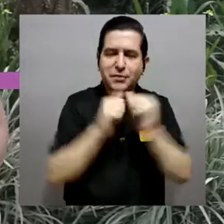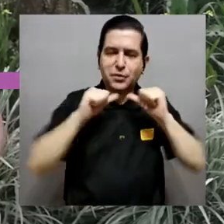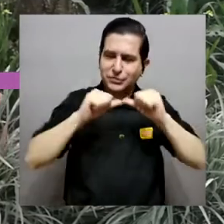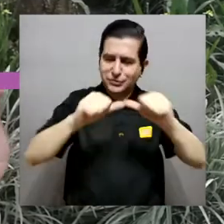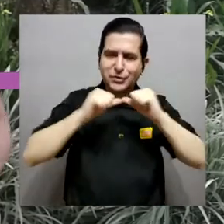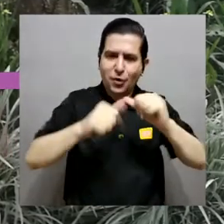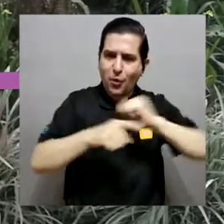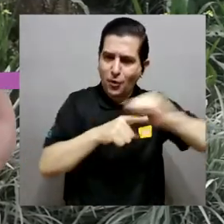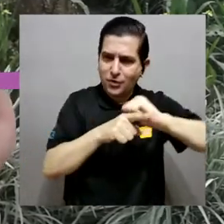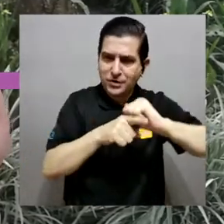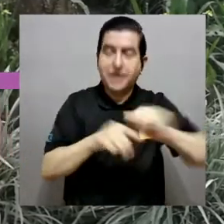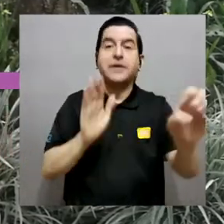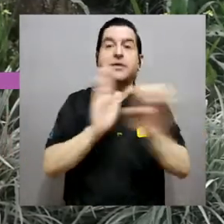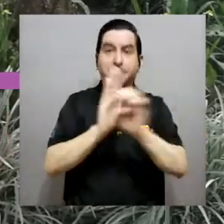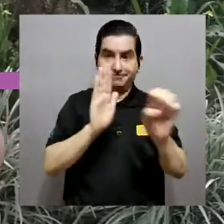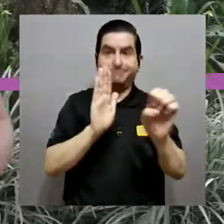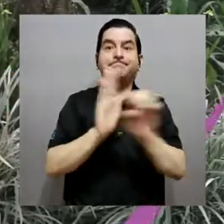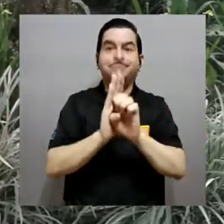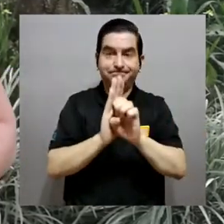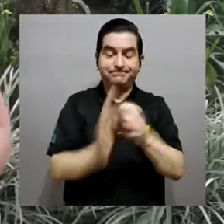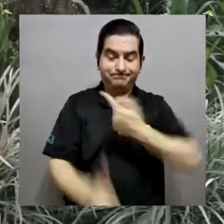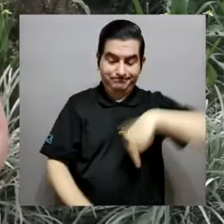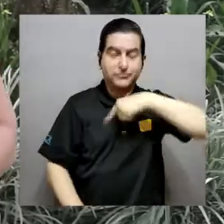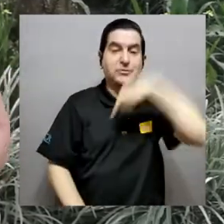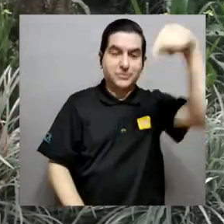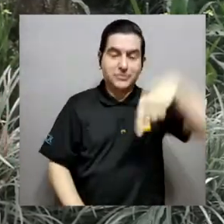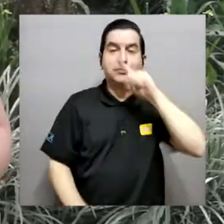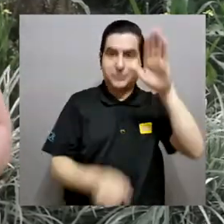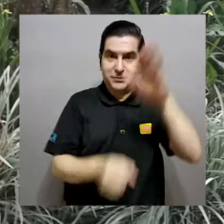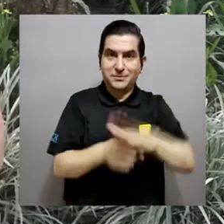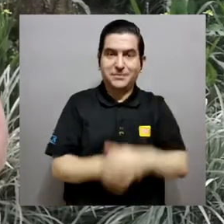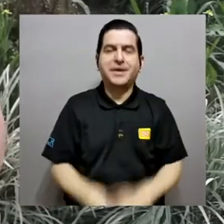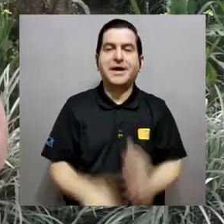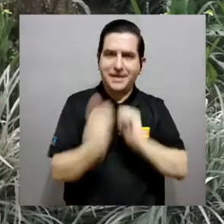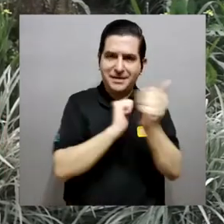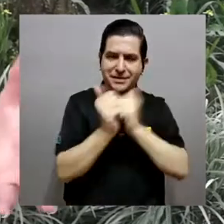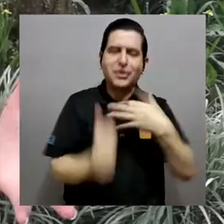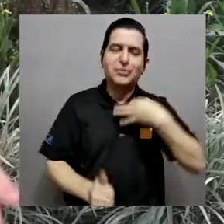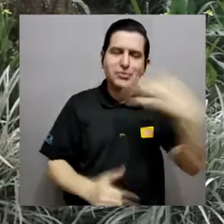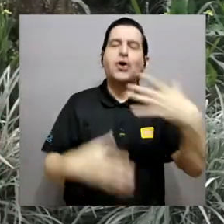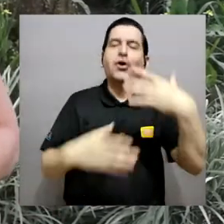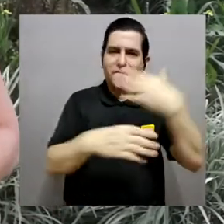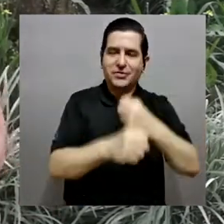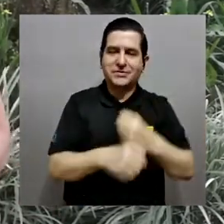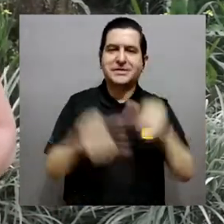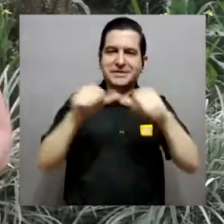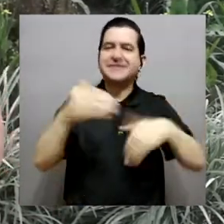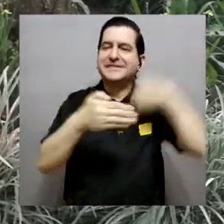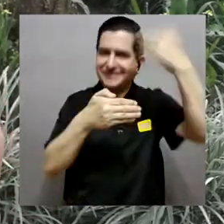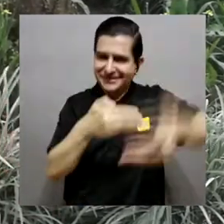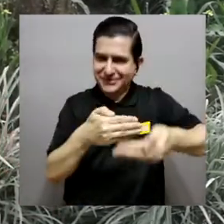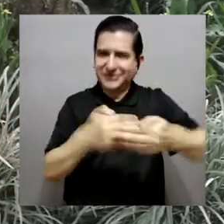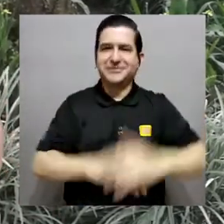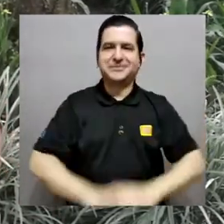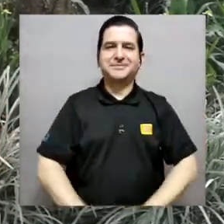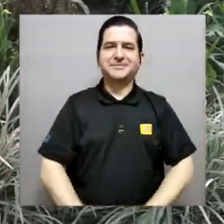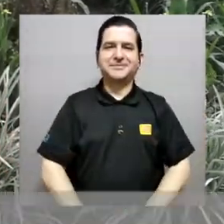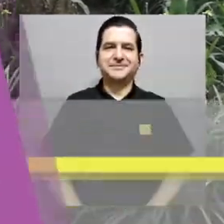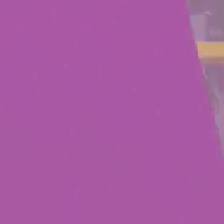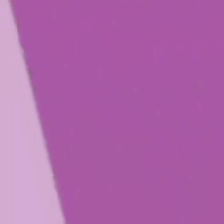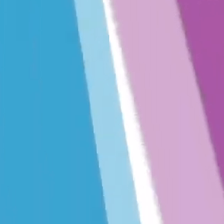practicar deportes constantemente. Un ejemplo que definitivamente debemos seguir. Hagamos ejercicio todos los días. Ya